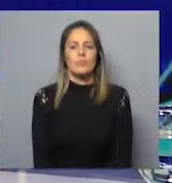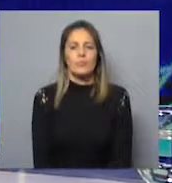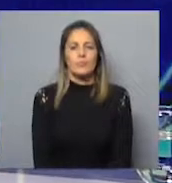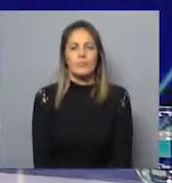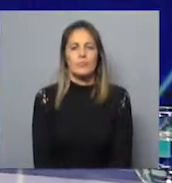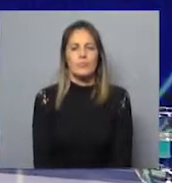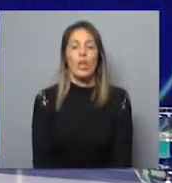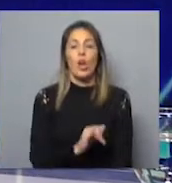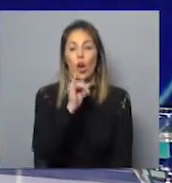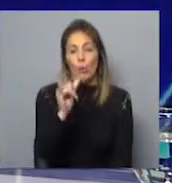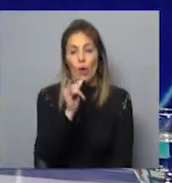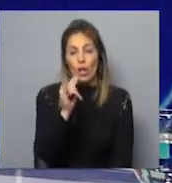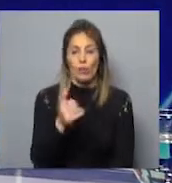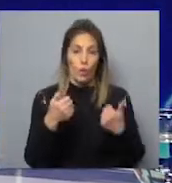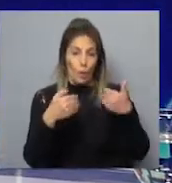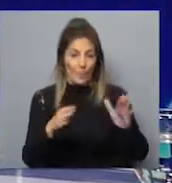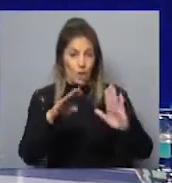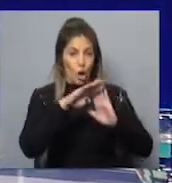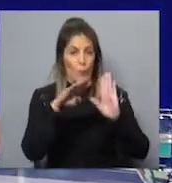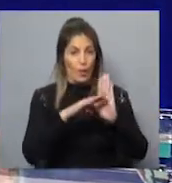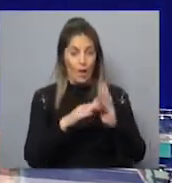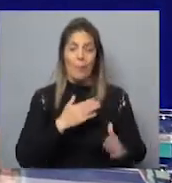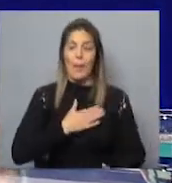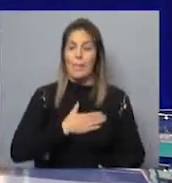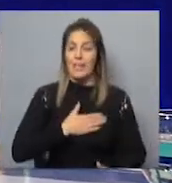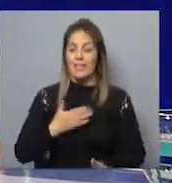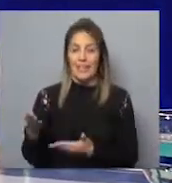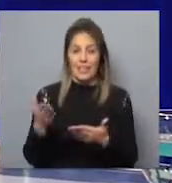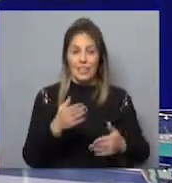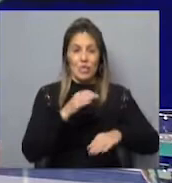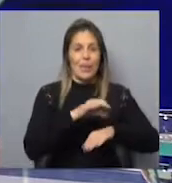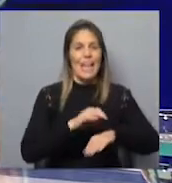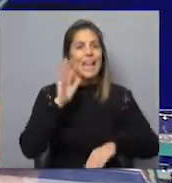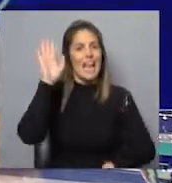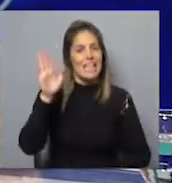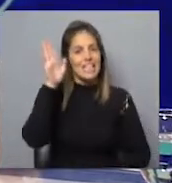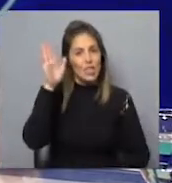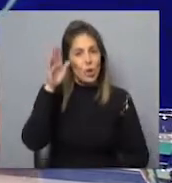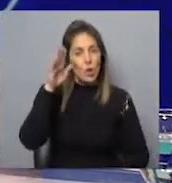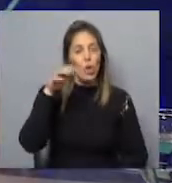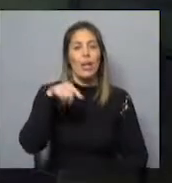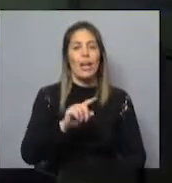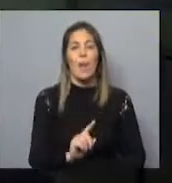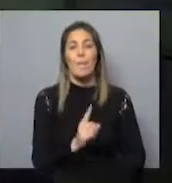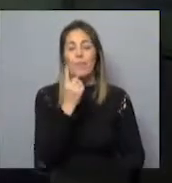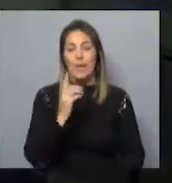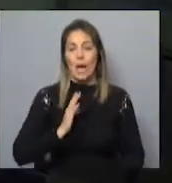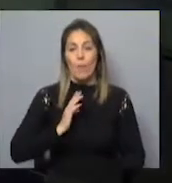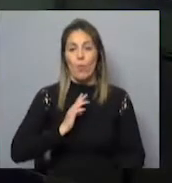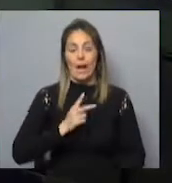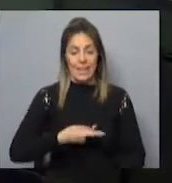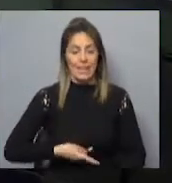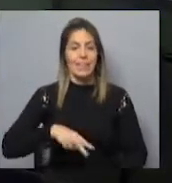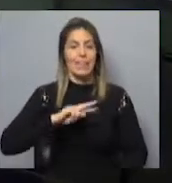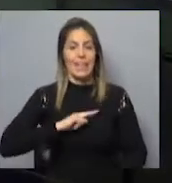y como les contábamos al principio del programa tenemos el placer de recibir a la psicóloga marcela pink y fernández que fue la primera mujer trans en recibirse